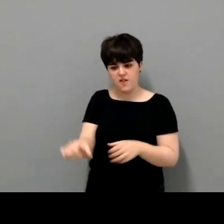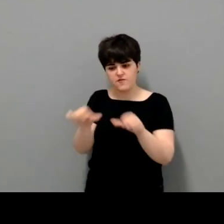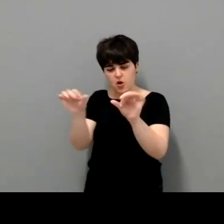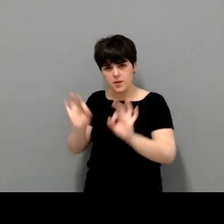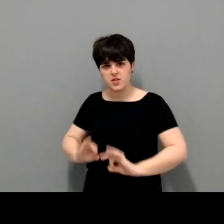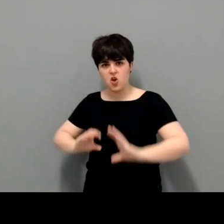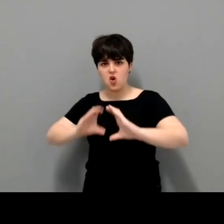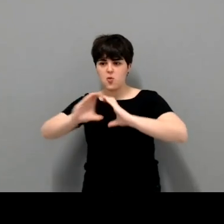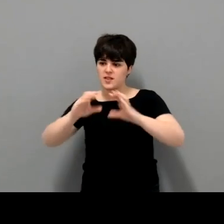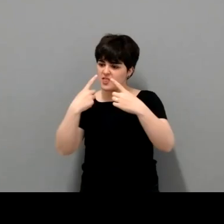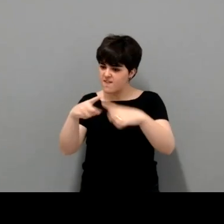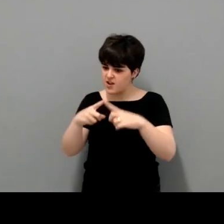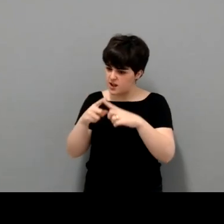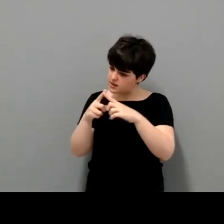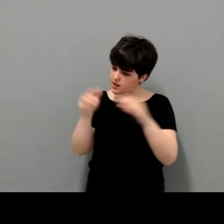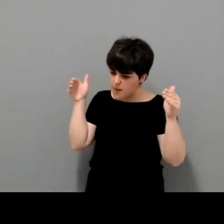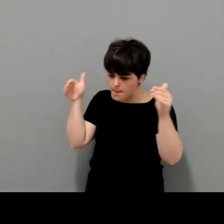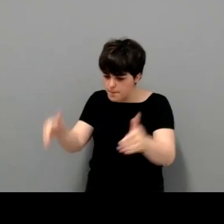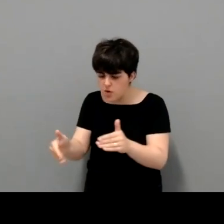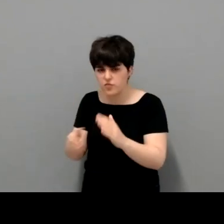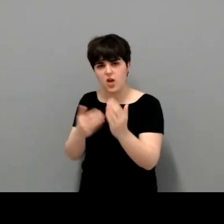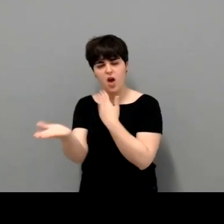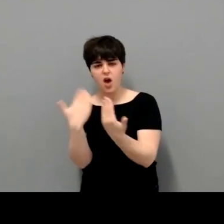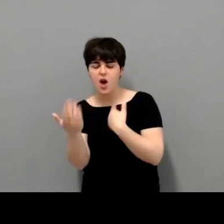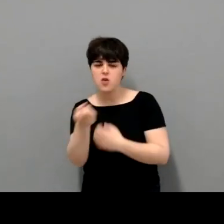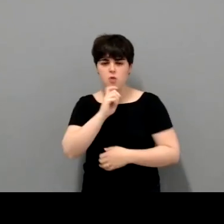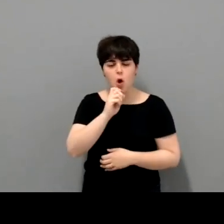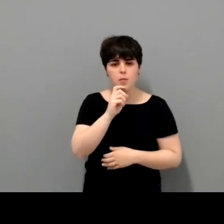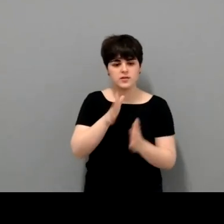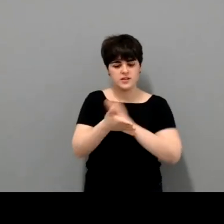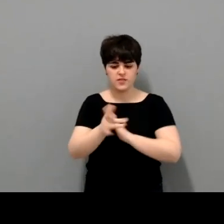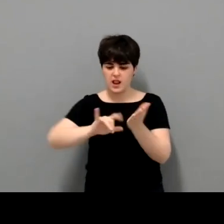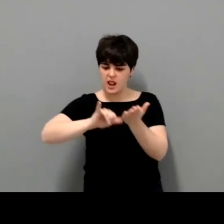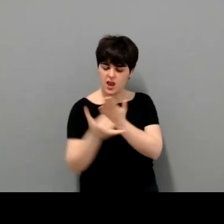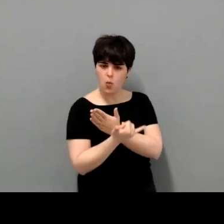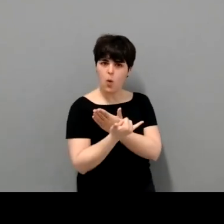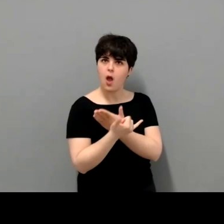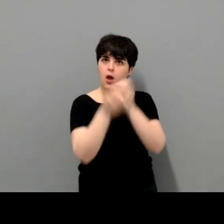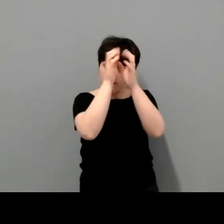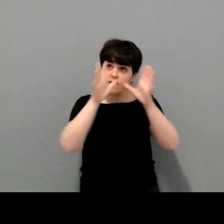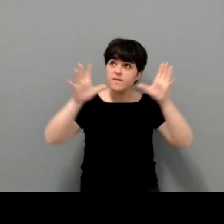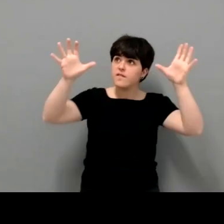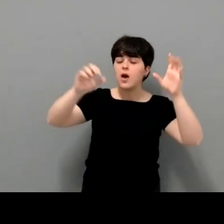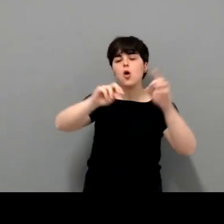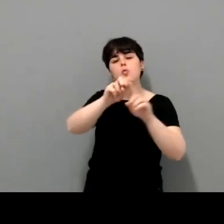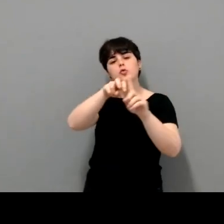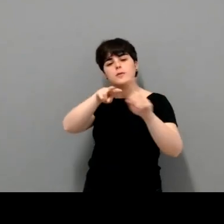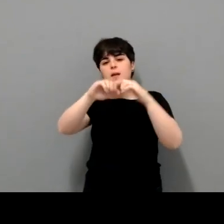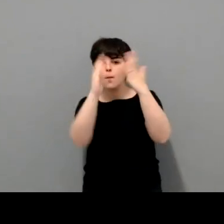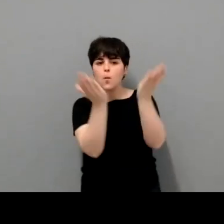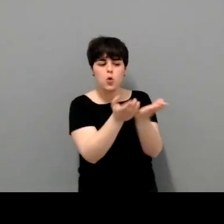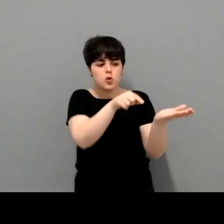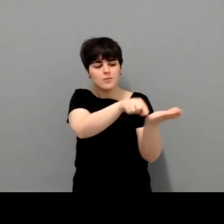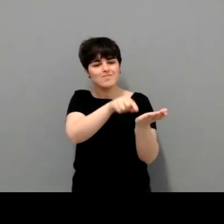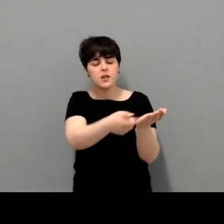de comunicación distintas. El lenguaje nos configura la manera de ver el mundo y eso nos hace muchas veces no